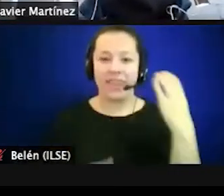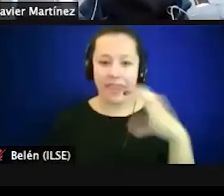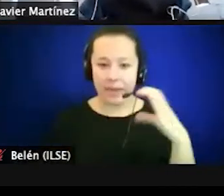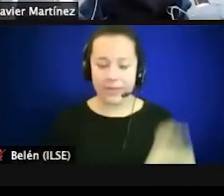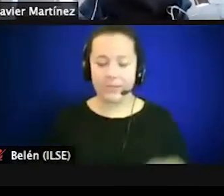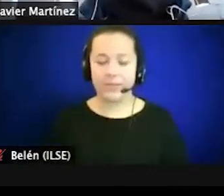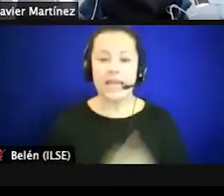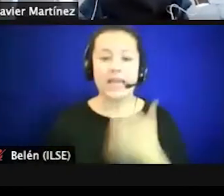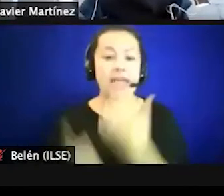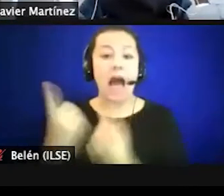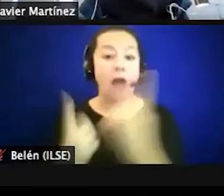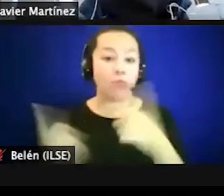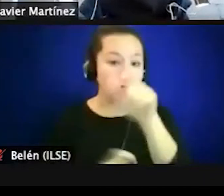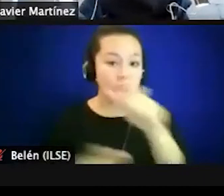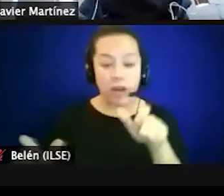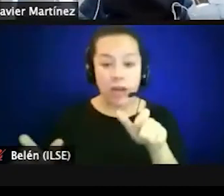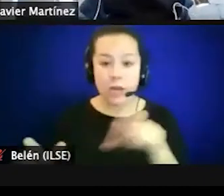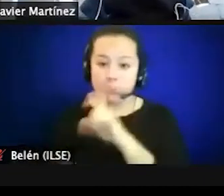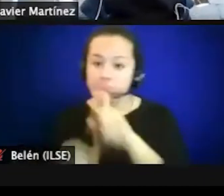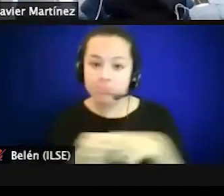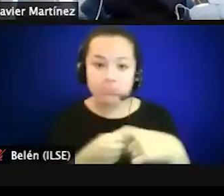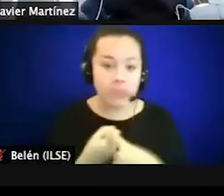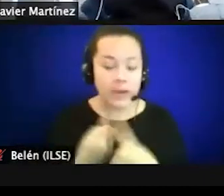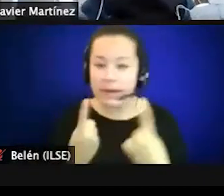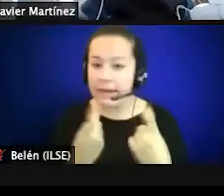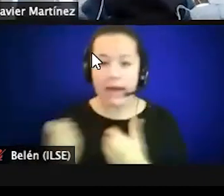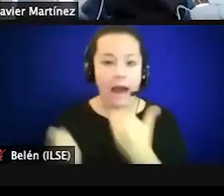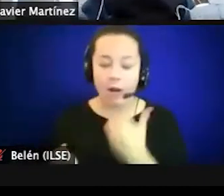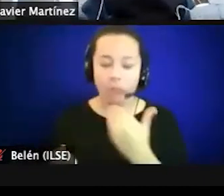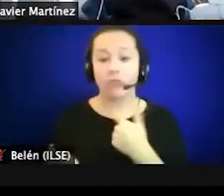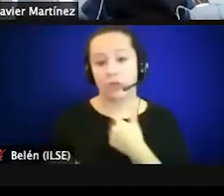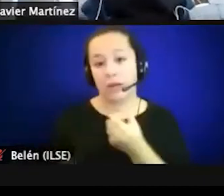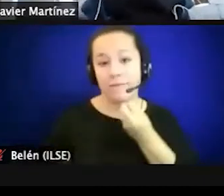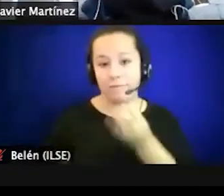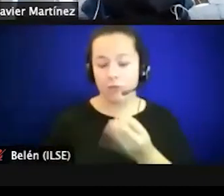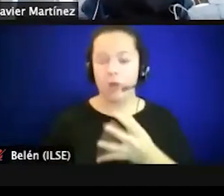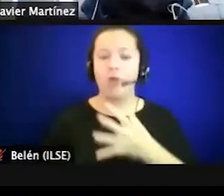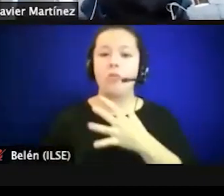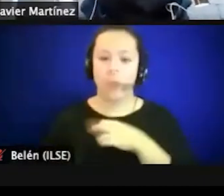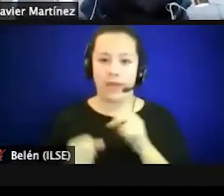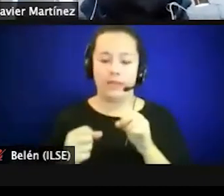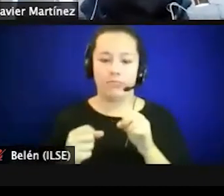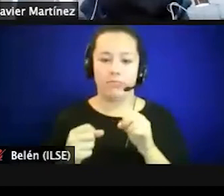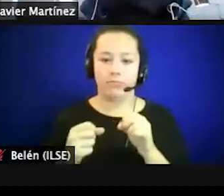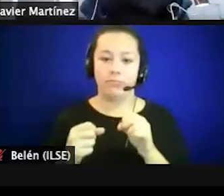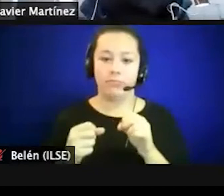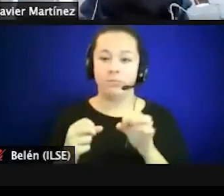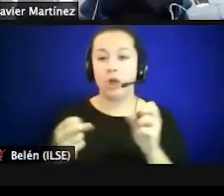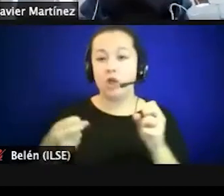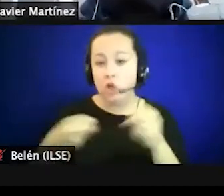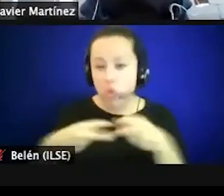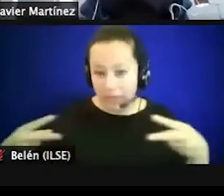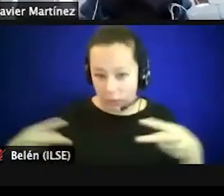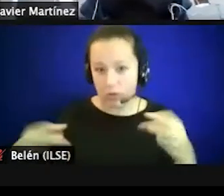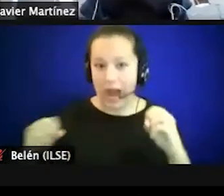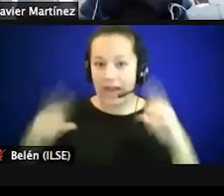de los asistentes lo precisa, pues voy a informaros que se pueden activar las opciones del subtítulo en la parte